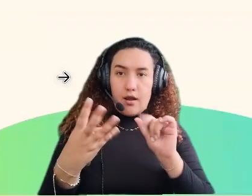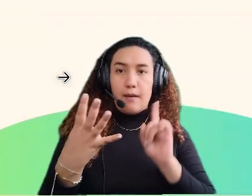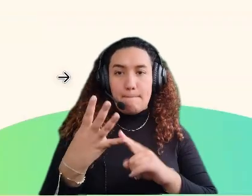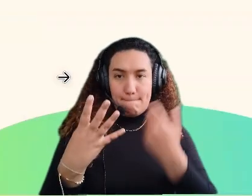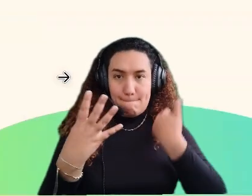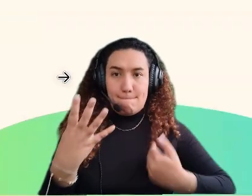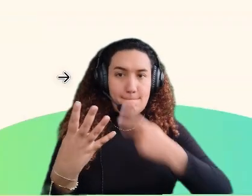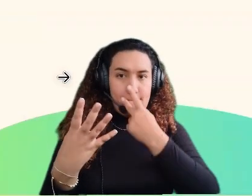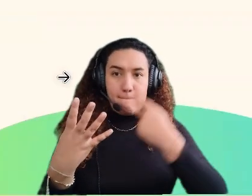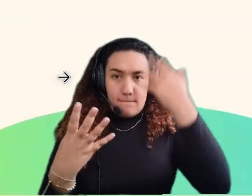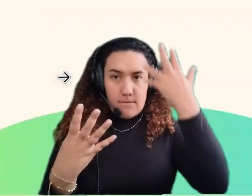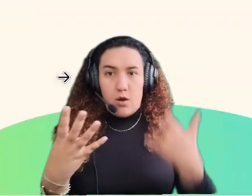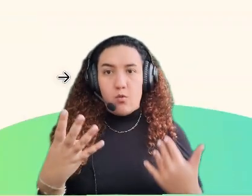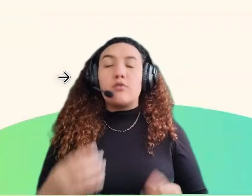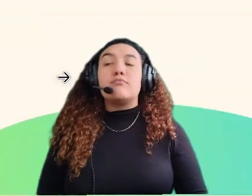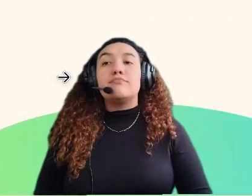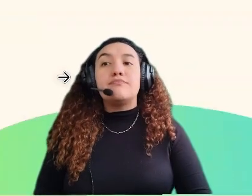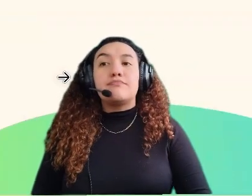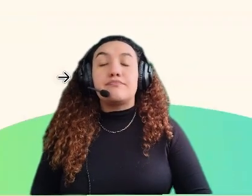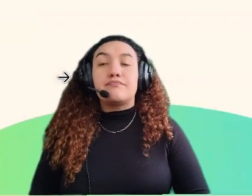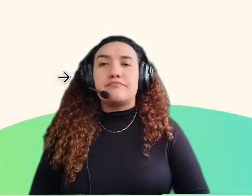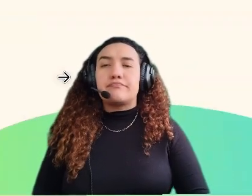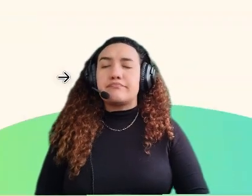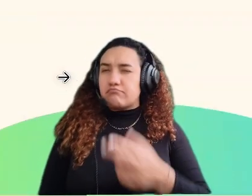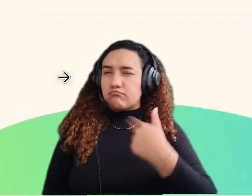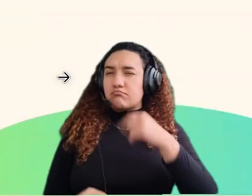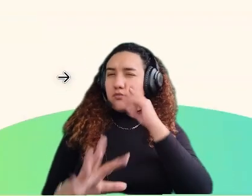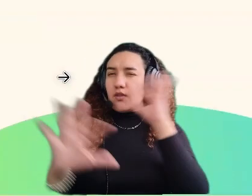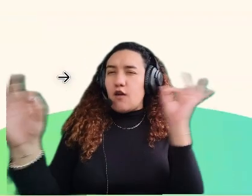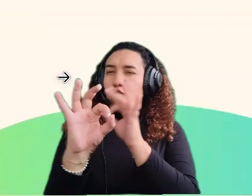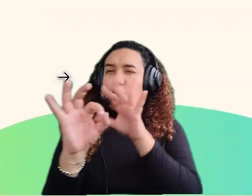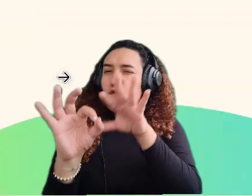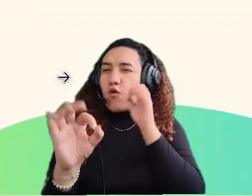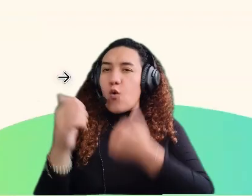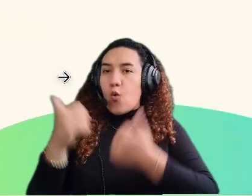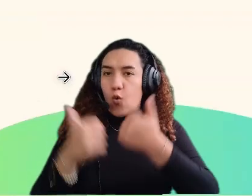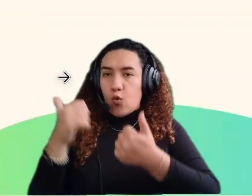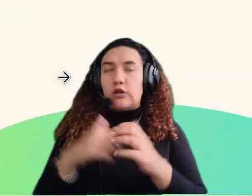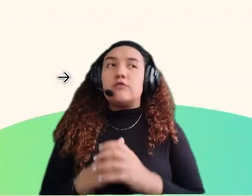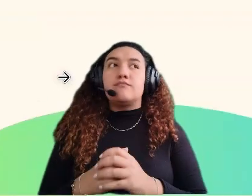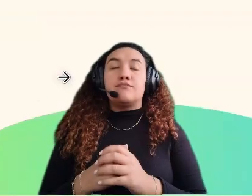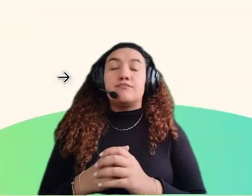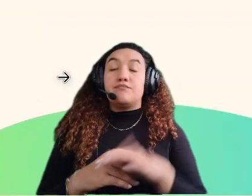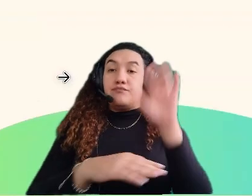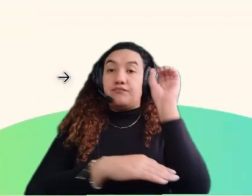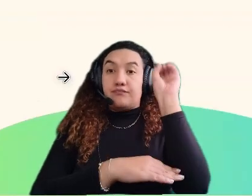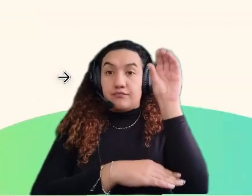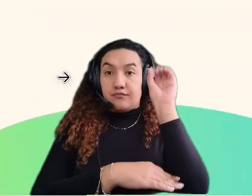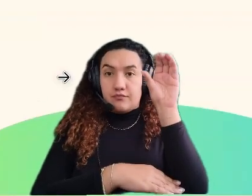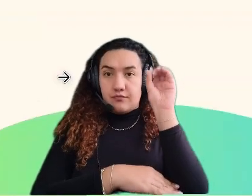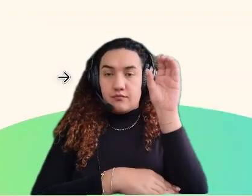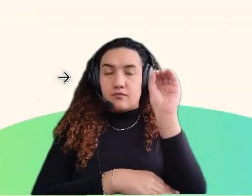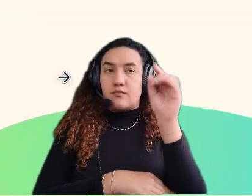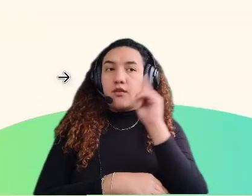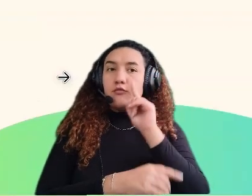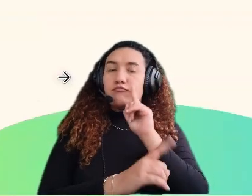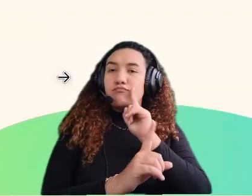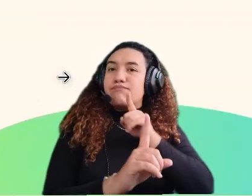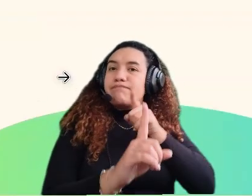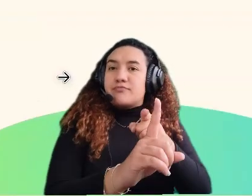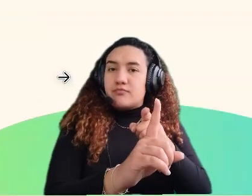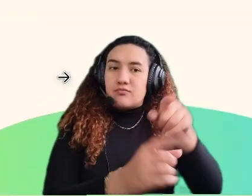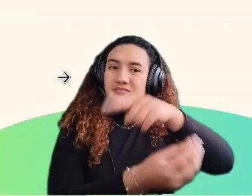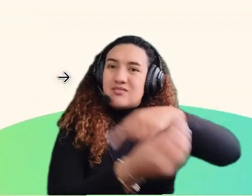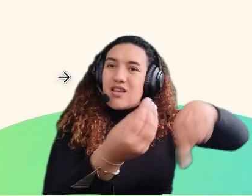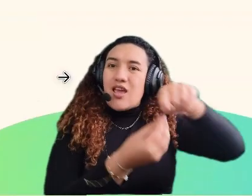El enfoque que escogimos fue, o pues nuestra exposición va dirigida a